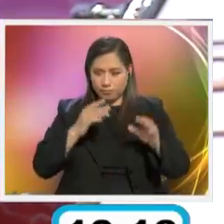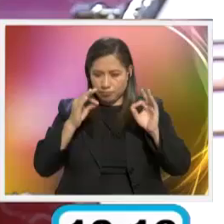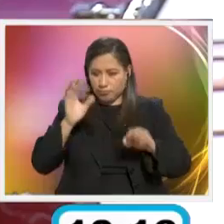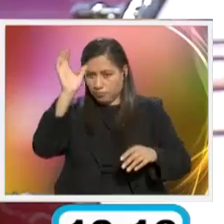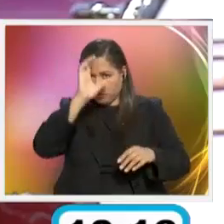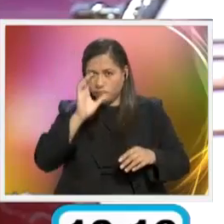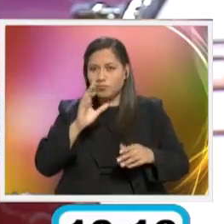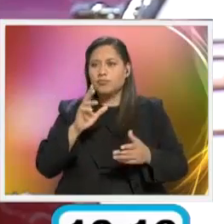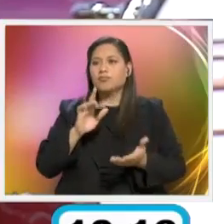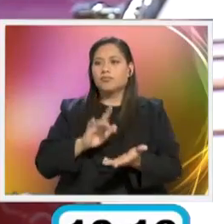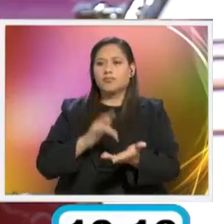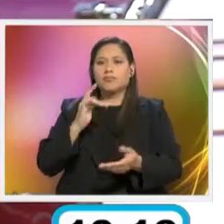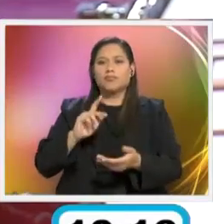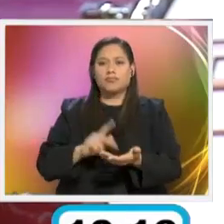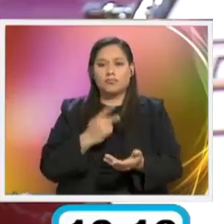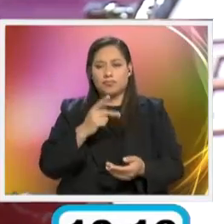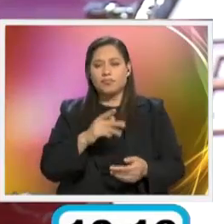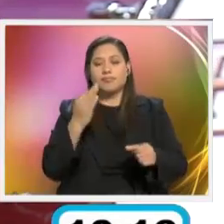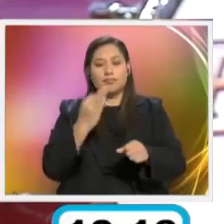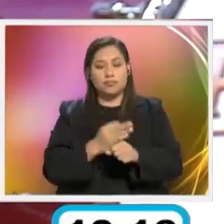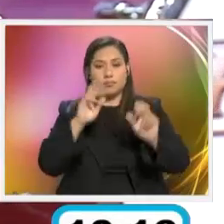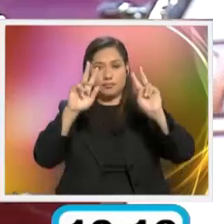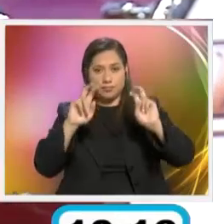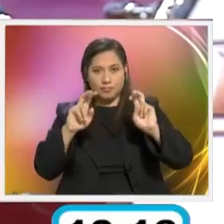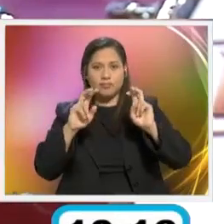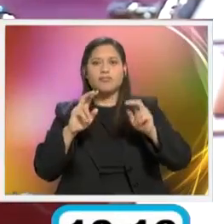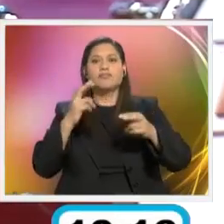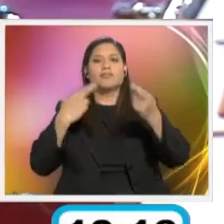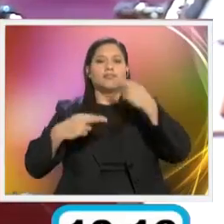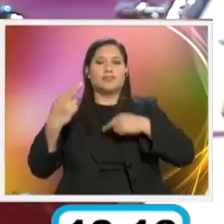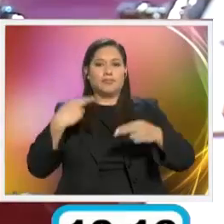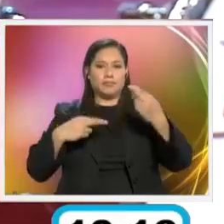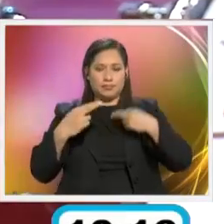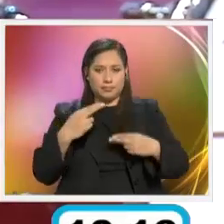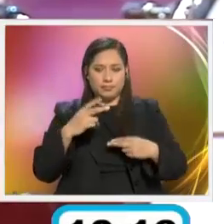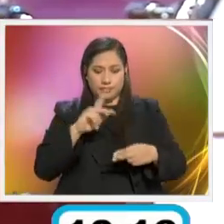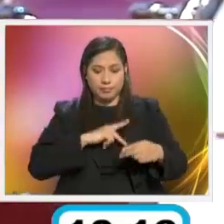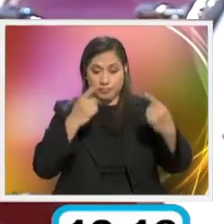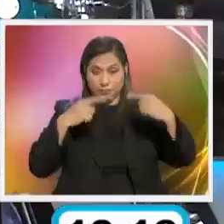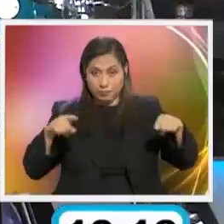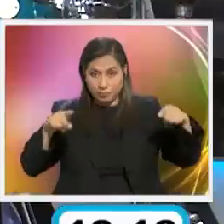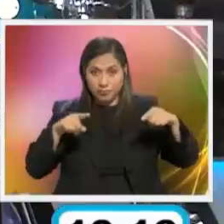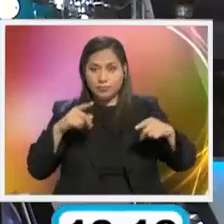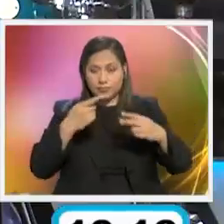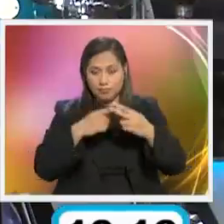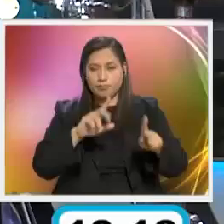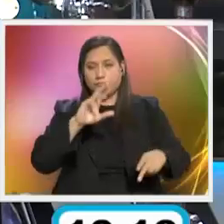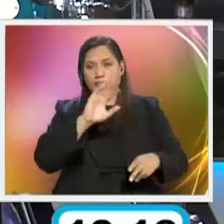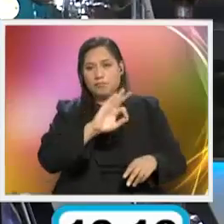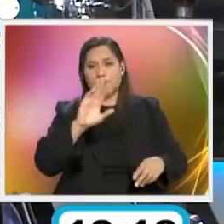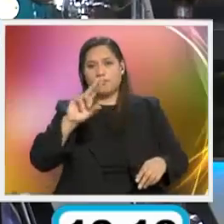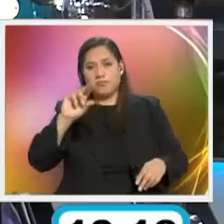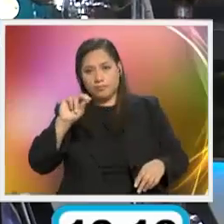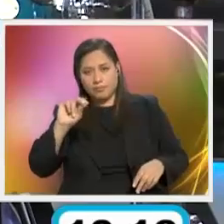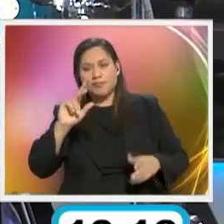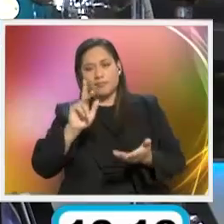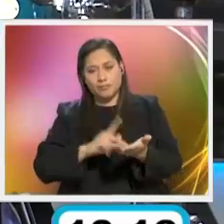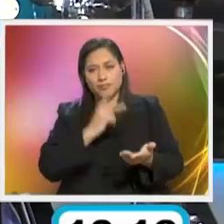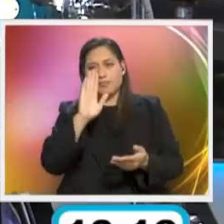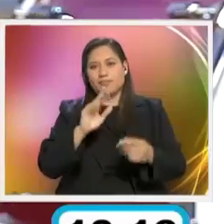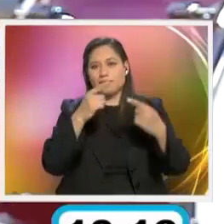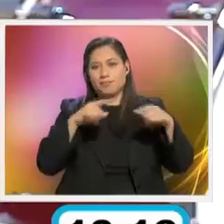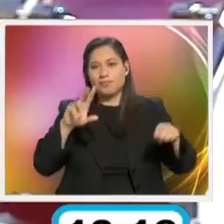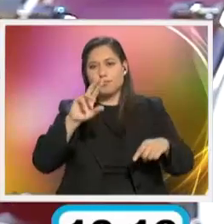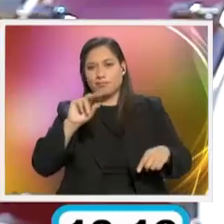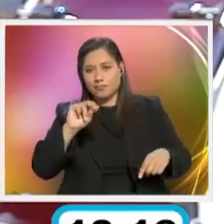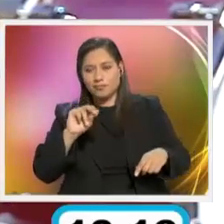bien. Este disco que estamos lanzando en este momento se llama Retro, porque es el tipo de música con la que iniciamos en los 80s. Estamos siendo ochenteros, pero dentro de